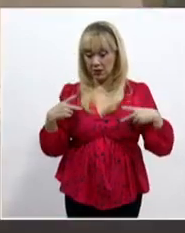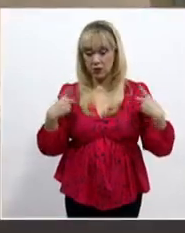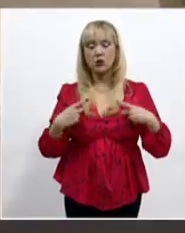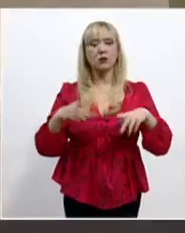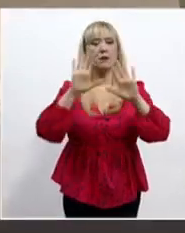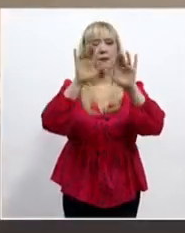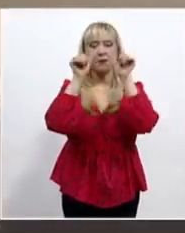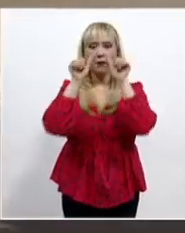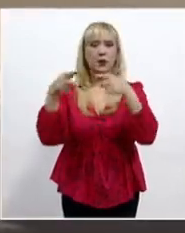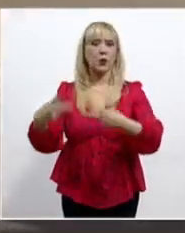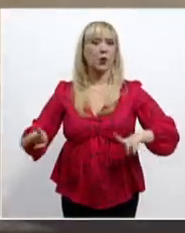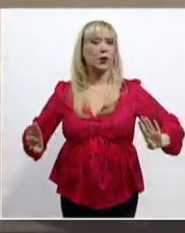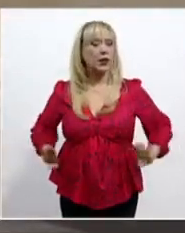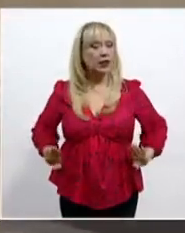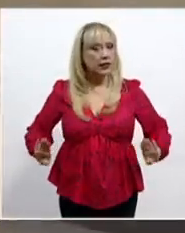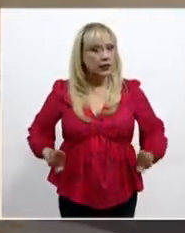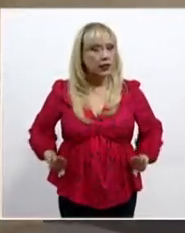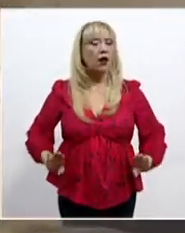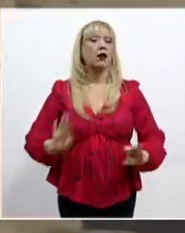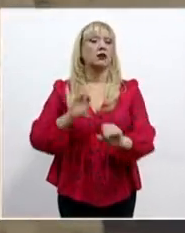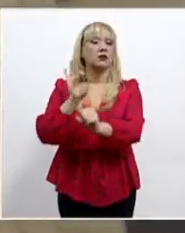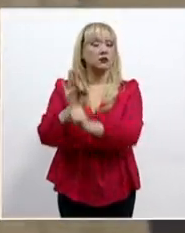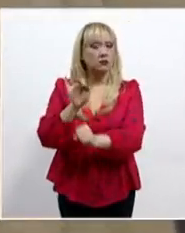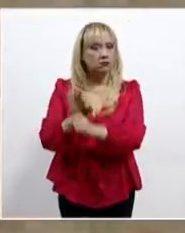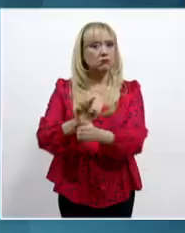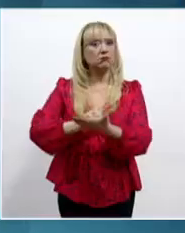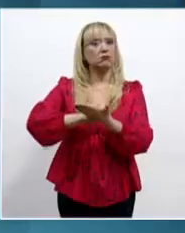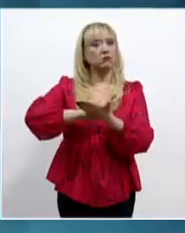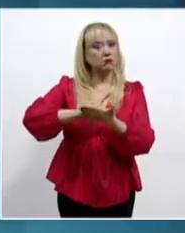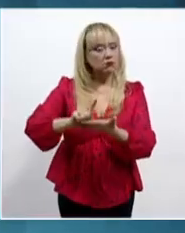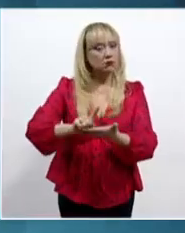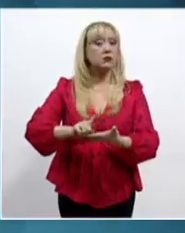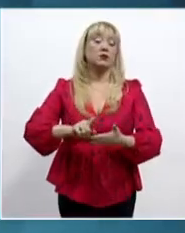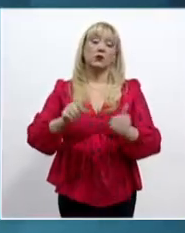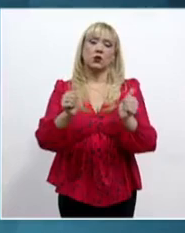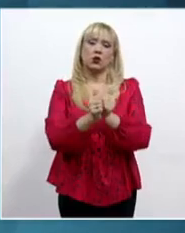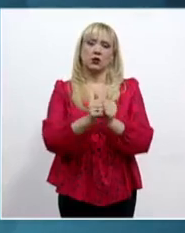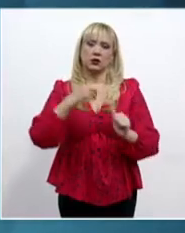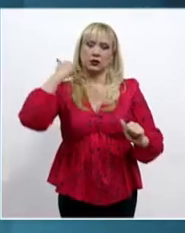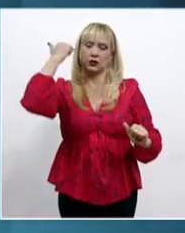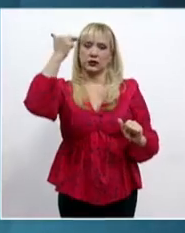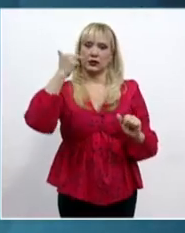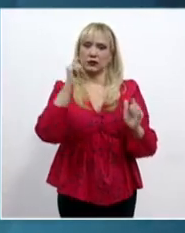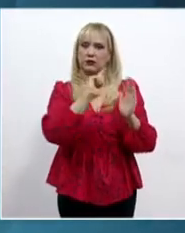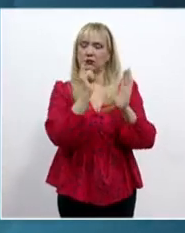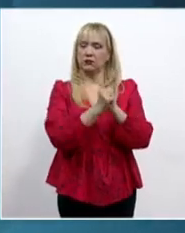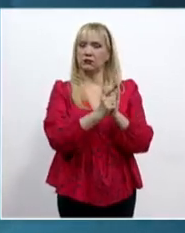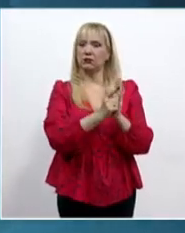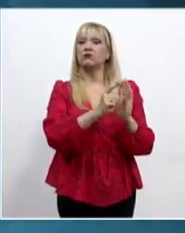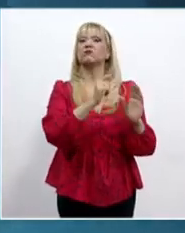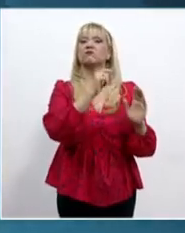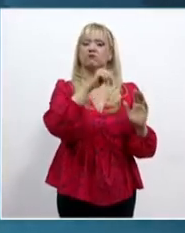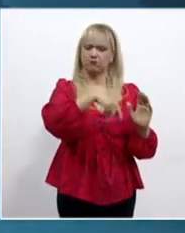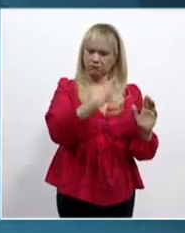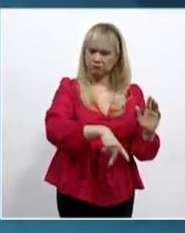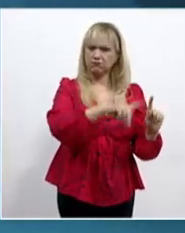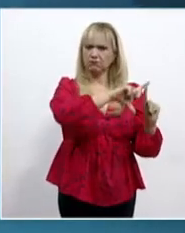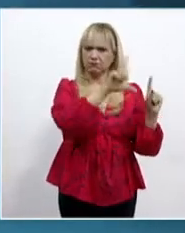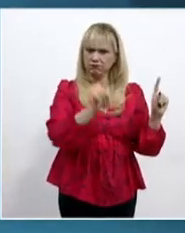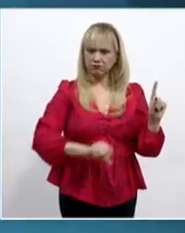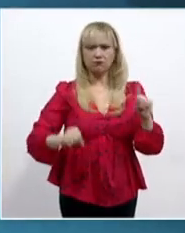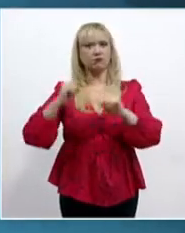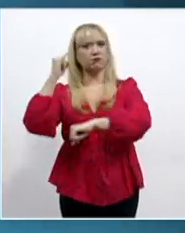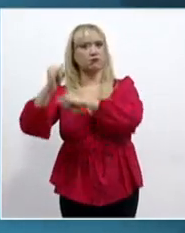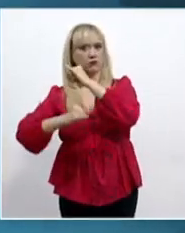atender este tipo de casos, con el fin de proteger sus derechos conforme a los más altos estándares, tanto a nivel nacional como internacional. La